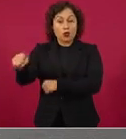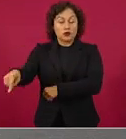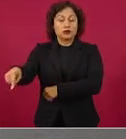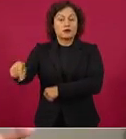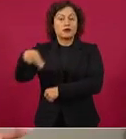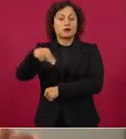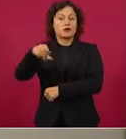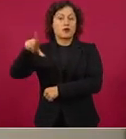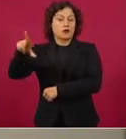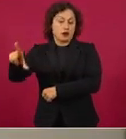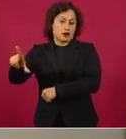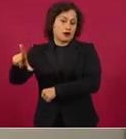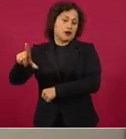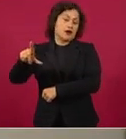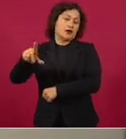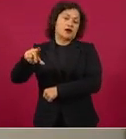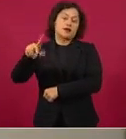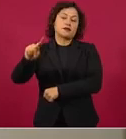Laredo, Tamaulipas.